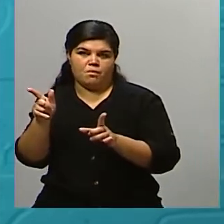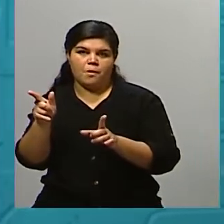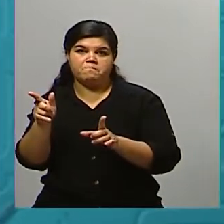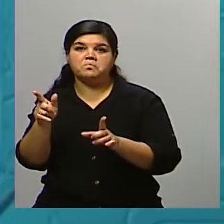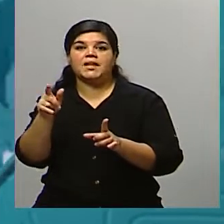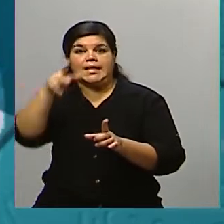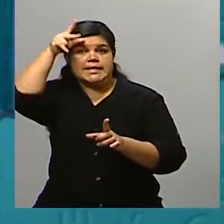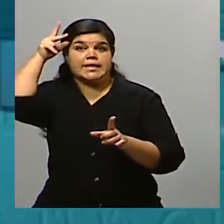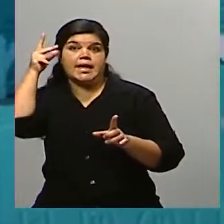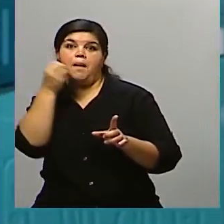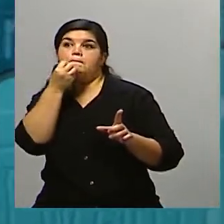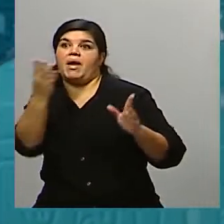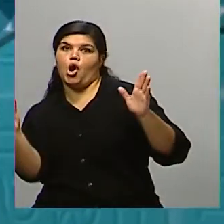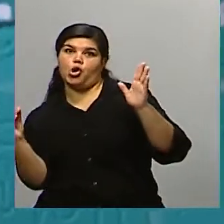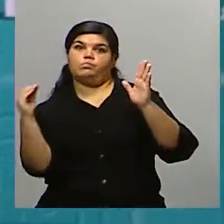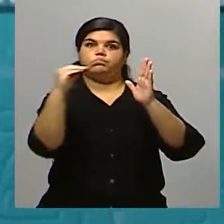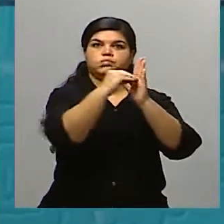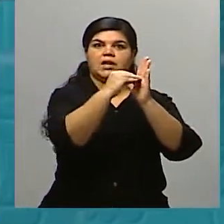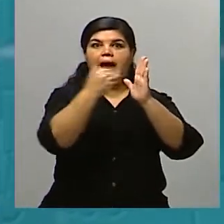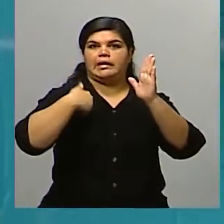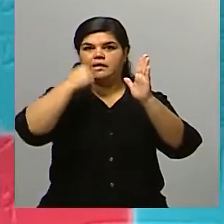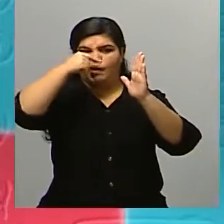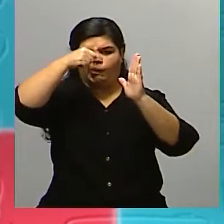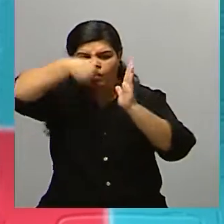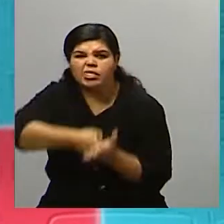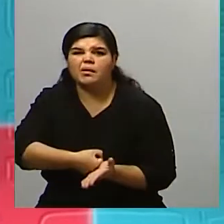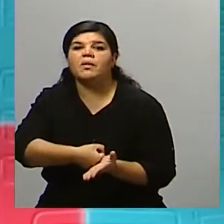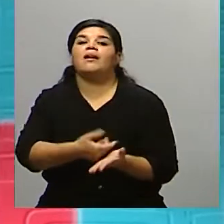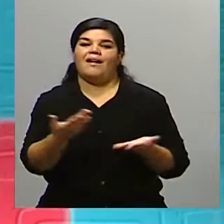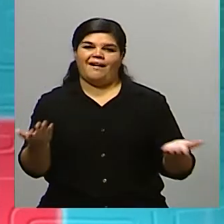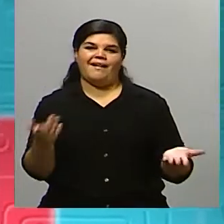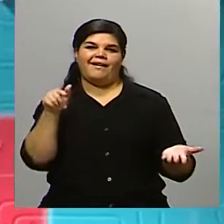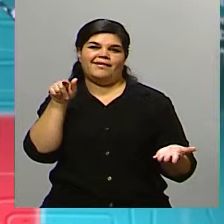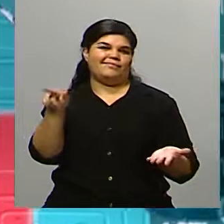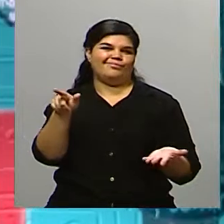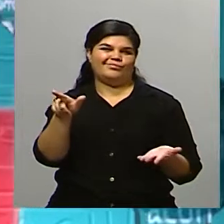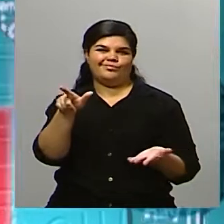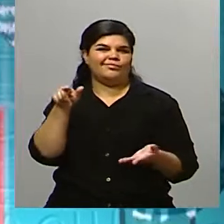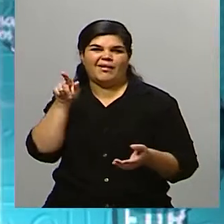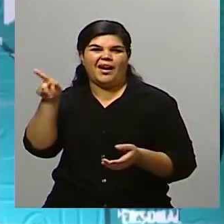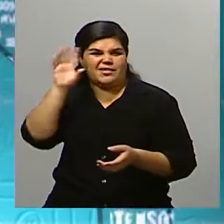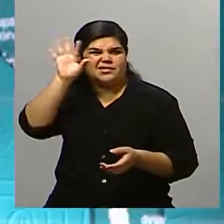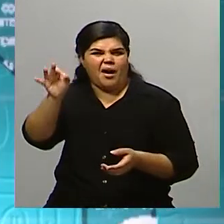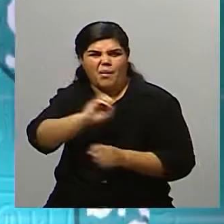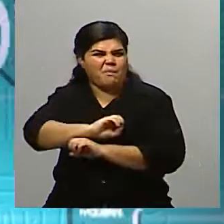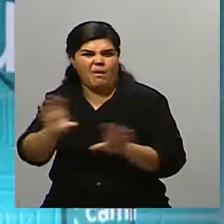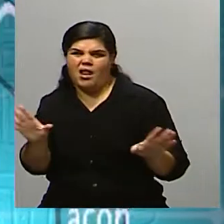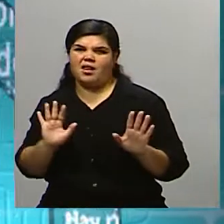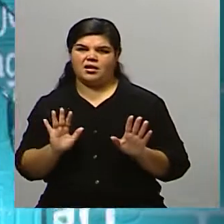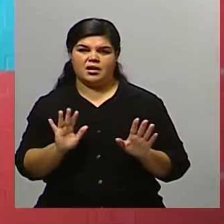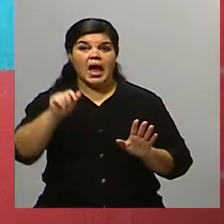Lo mismo sucede, ¿no? México se entiende que es uno de los países, no se entiende, según muchos estudios y en base a